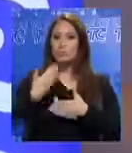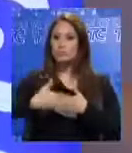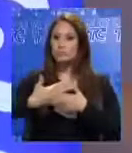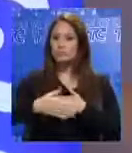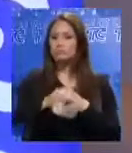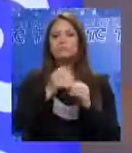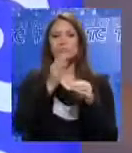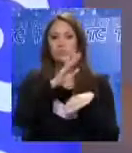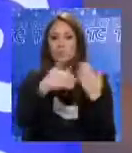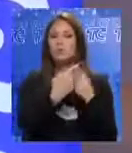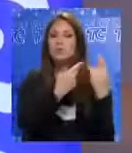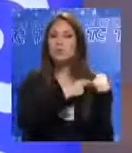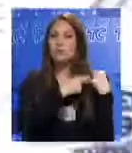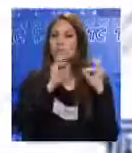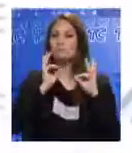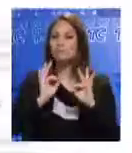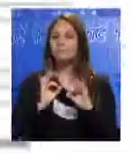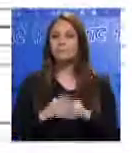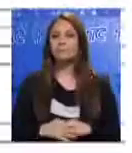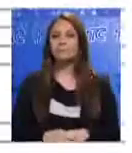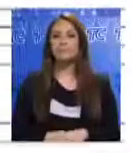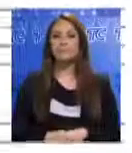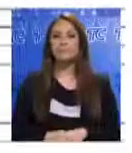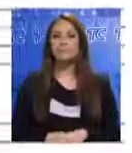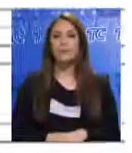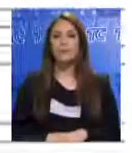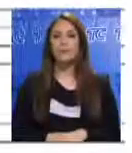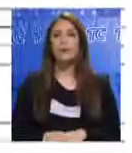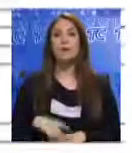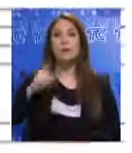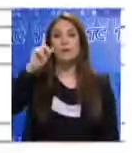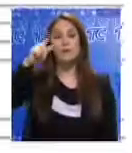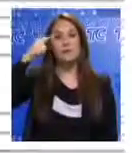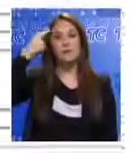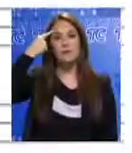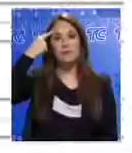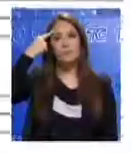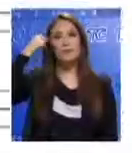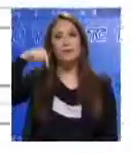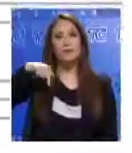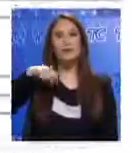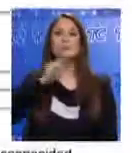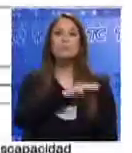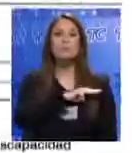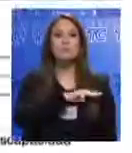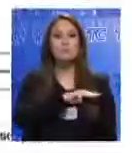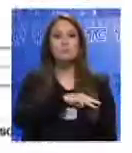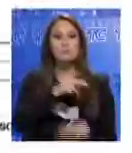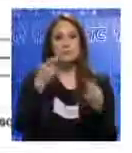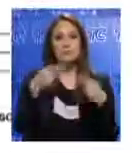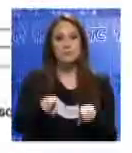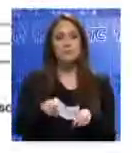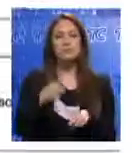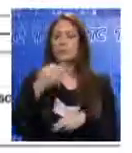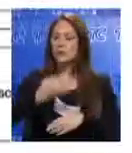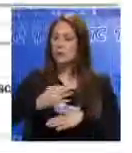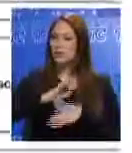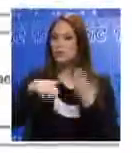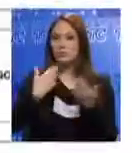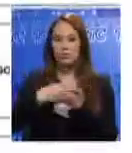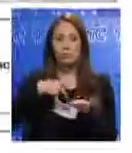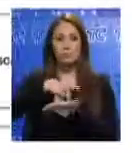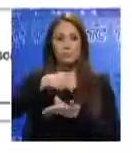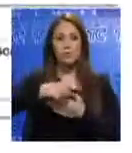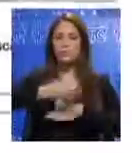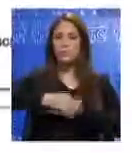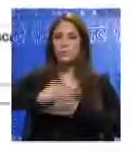y obligaciones cumplidas al día. En cuanto a el gobierno local, el municipio, estamos al día en las patentes,